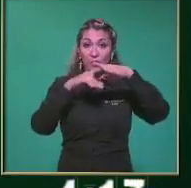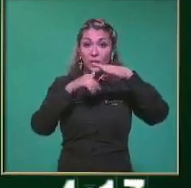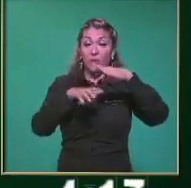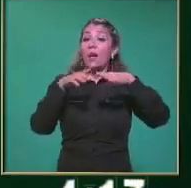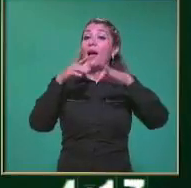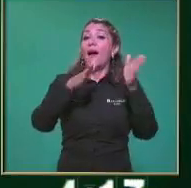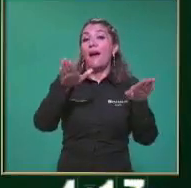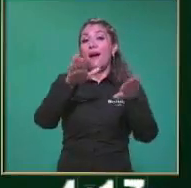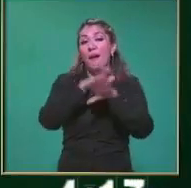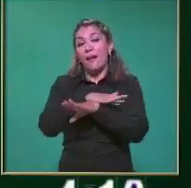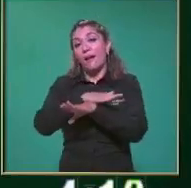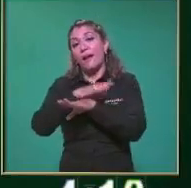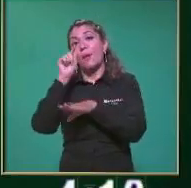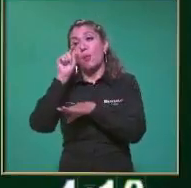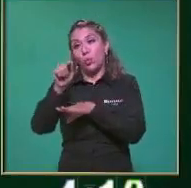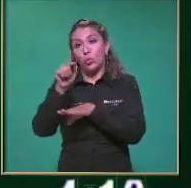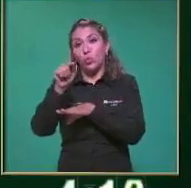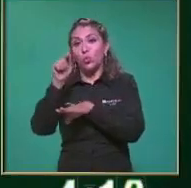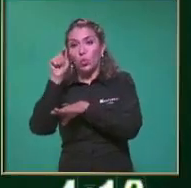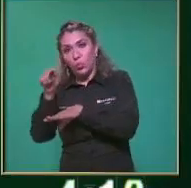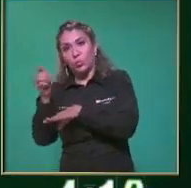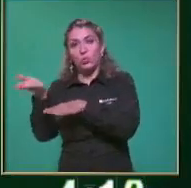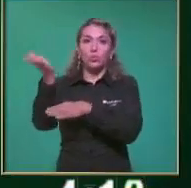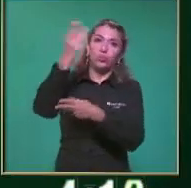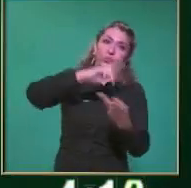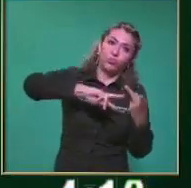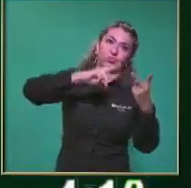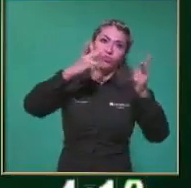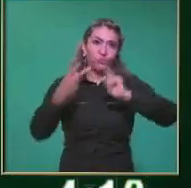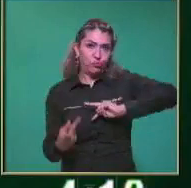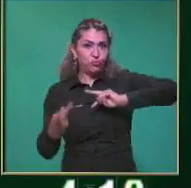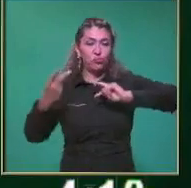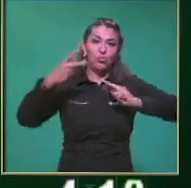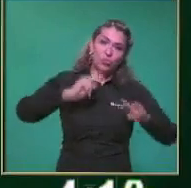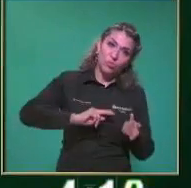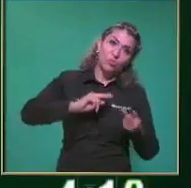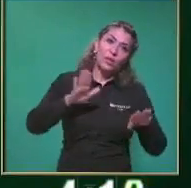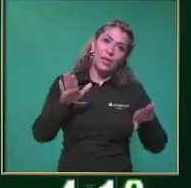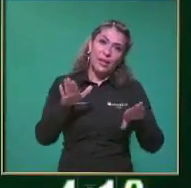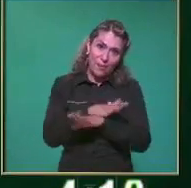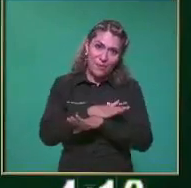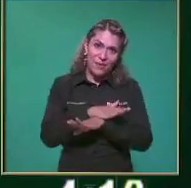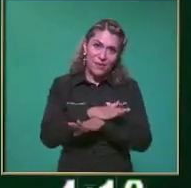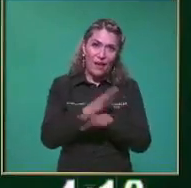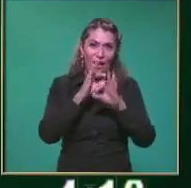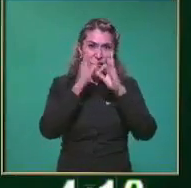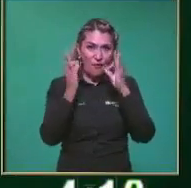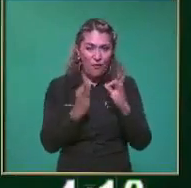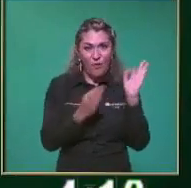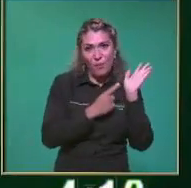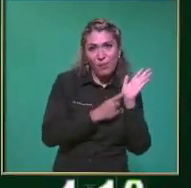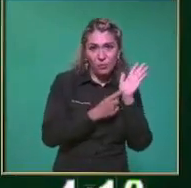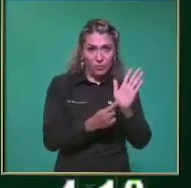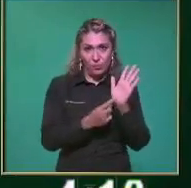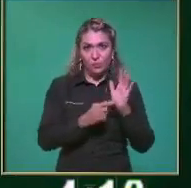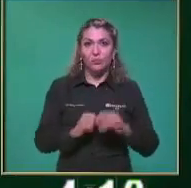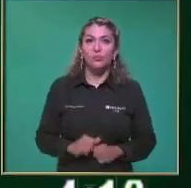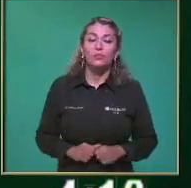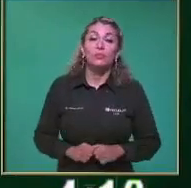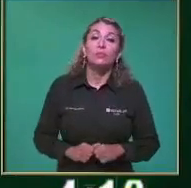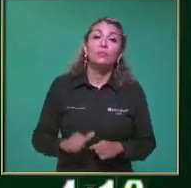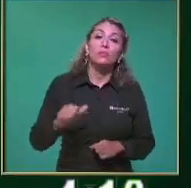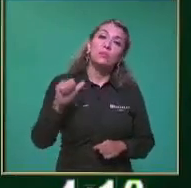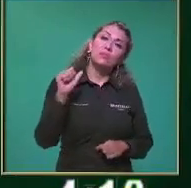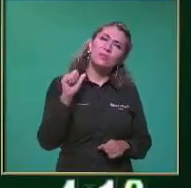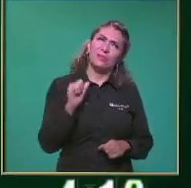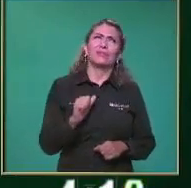de decimal a fracción. Eso significa cambiar la estructura. O sea, ¿cómo lo voy a representar? Estudio o reafirmación de algoritmos